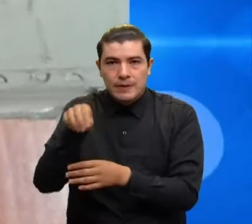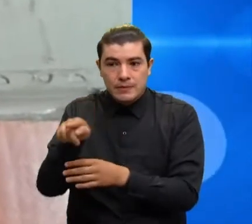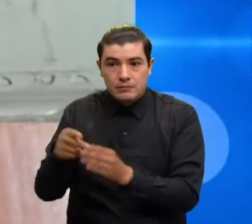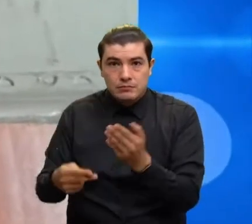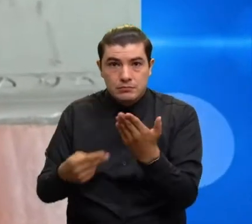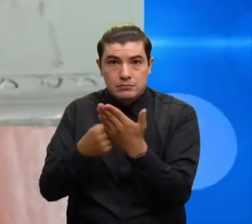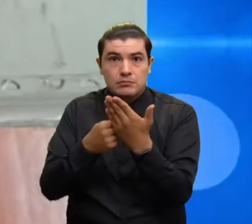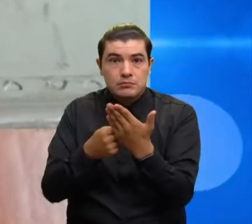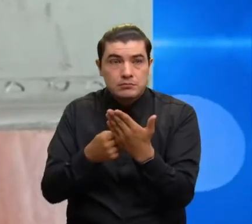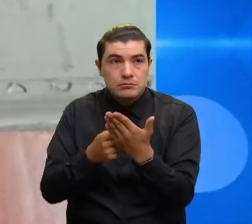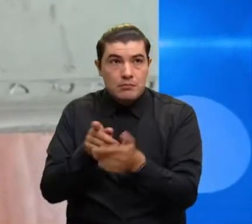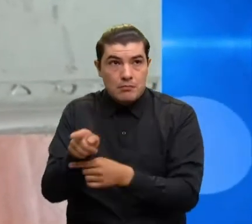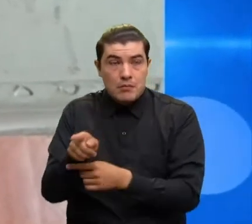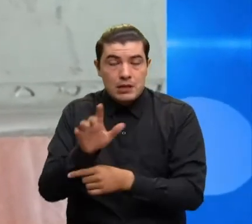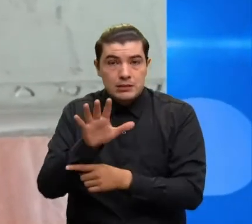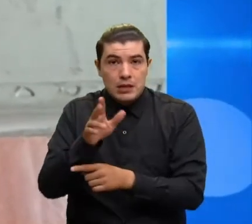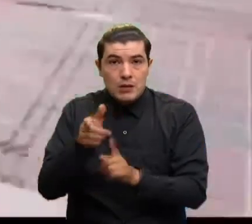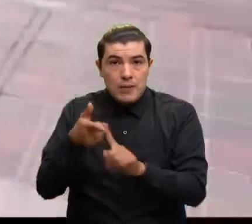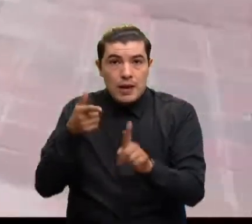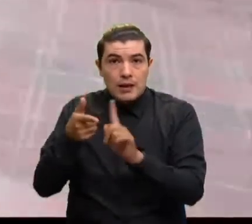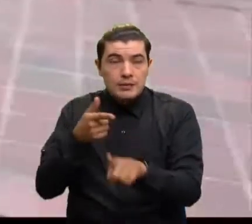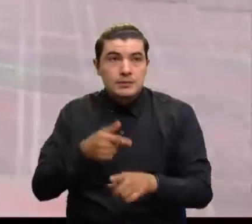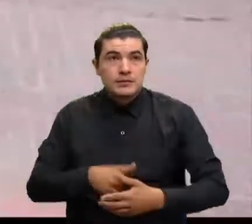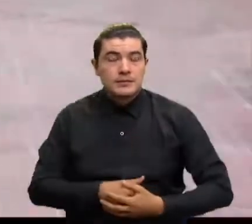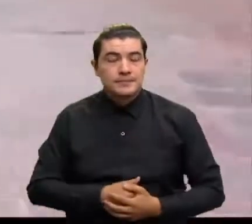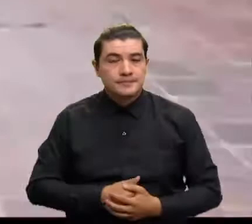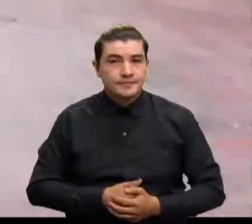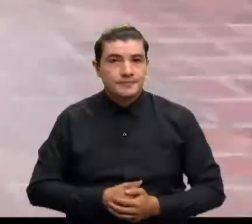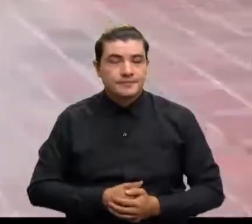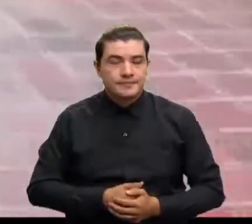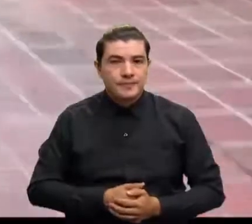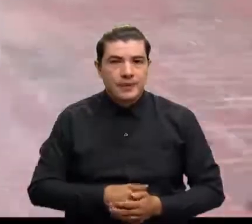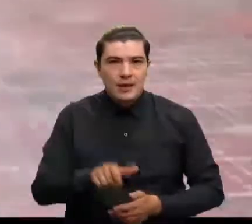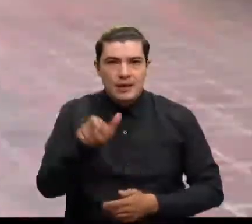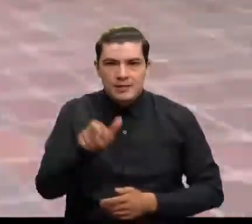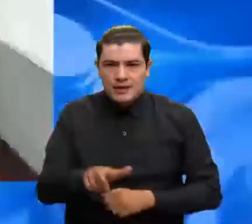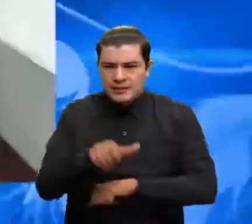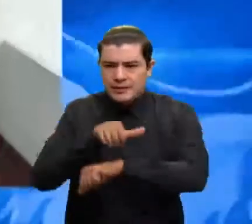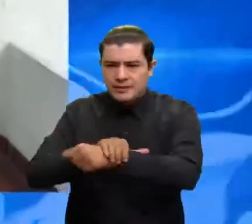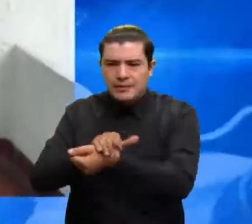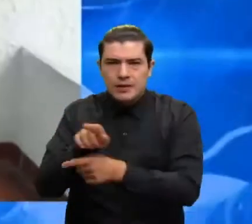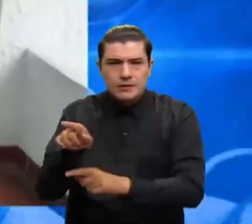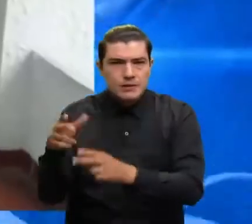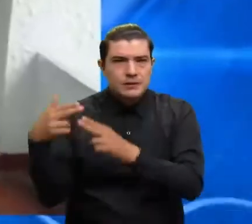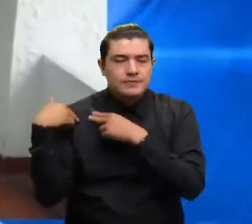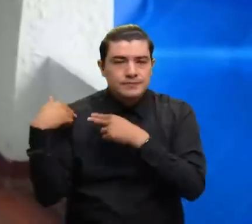proveedor, el cual almacenaba 5 cartuchos. El capturado deberá responder por el delito de